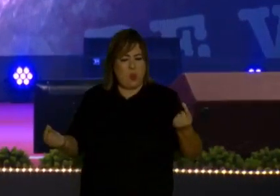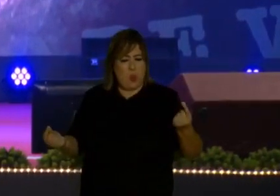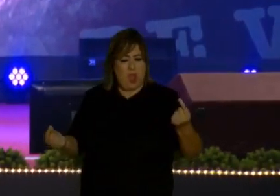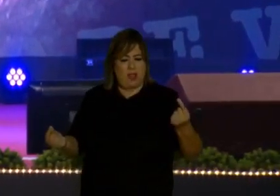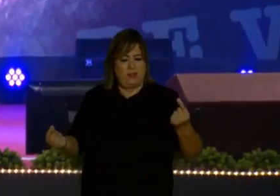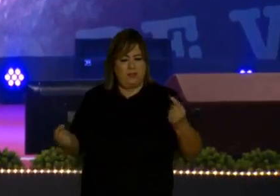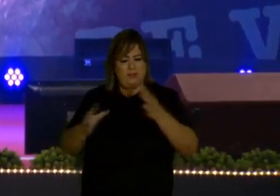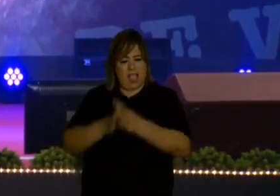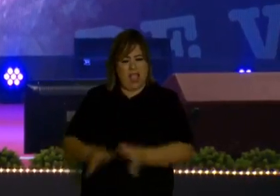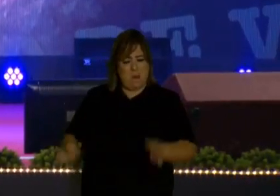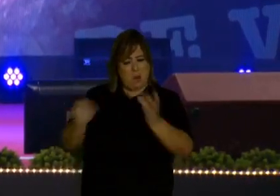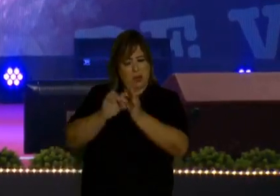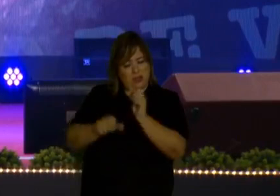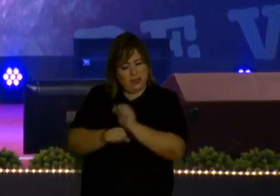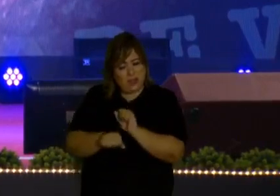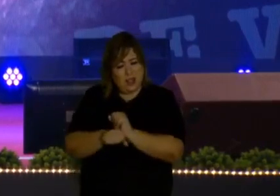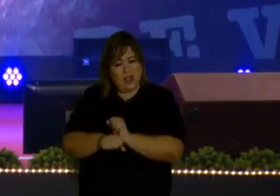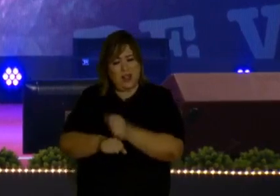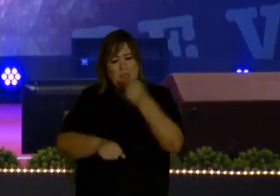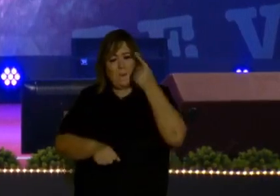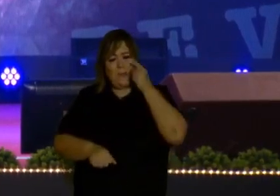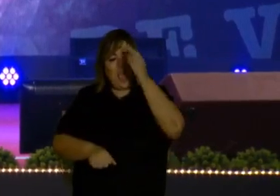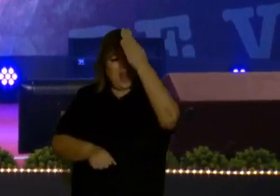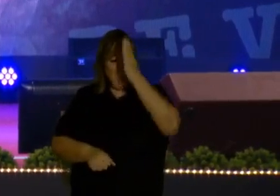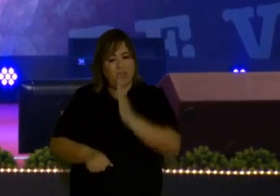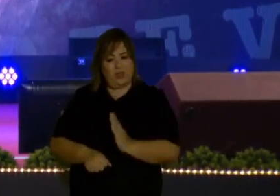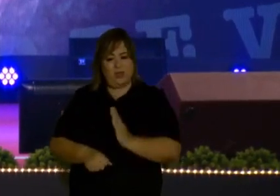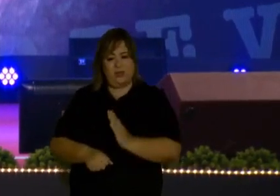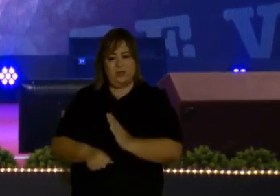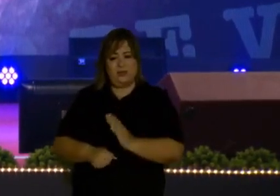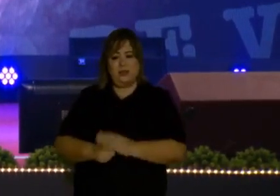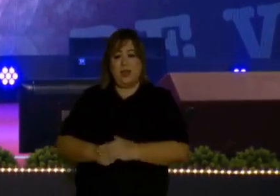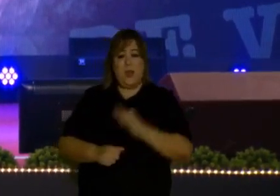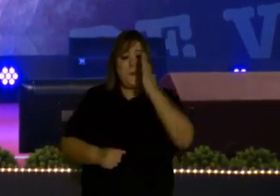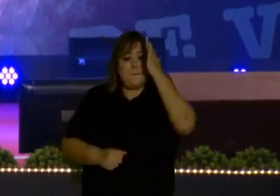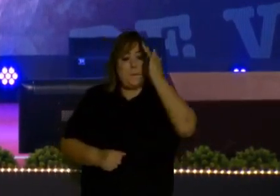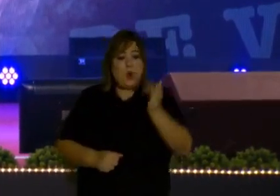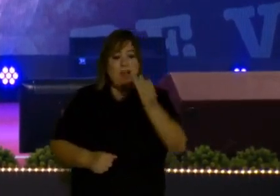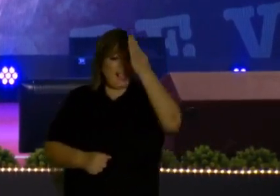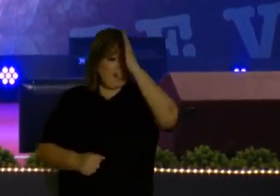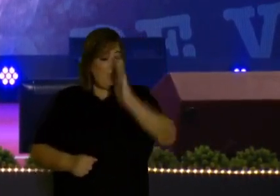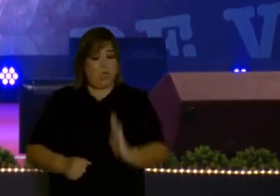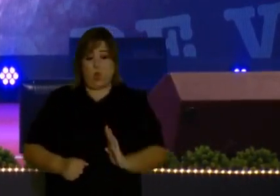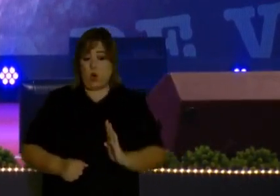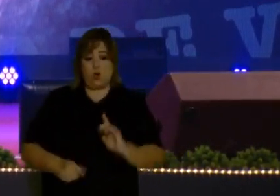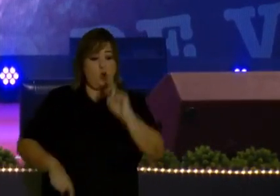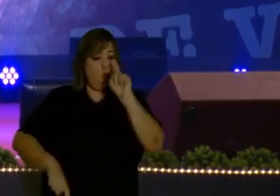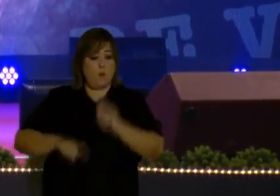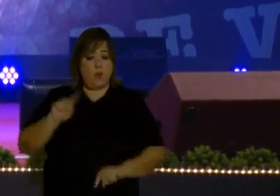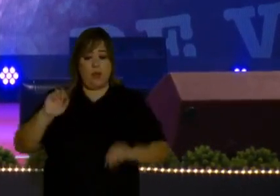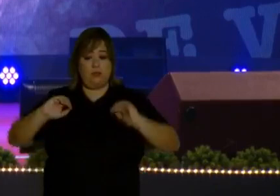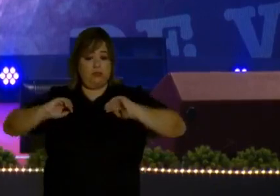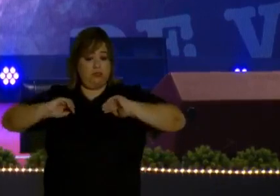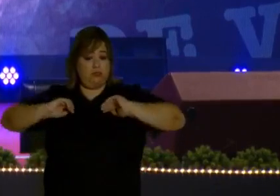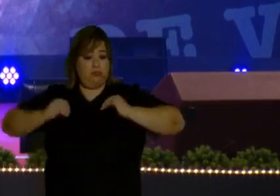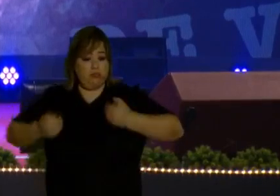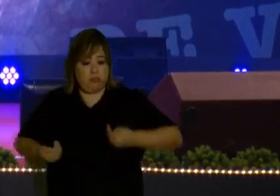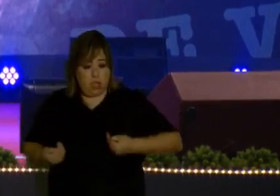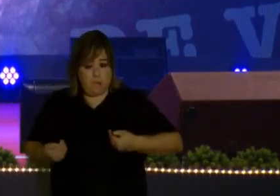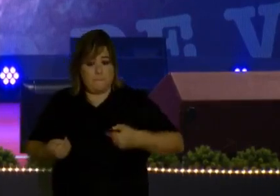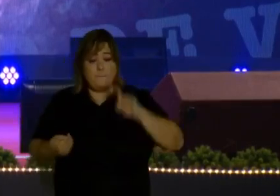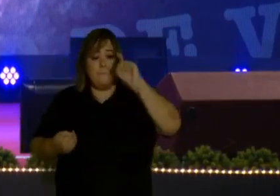sí, dale esfuerzo. Para la empresa que tú trabajas, no hay descanso. ¿Sabe por qué no hay descanso? Porque vivimos en un eterno